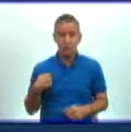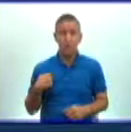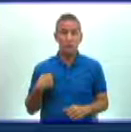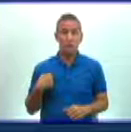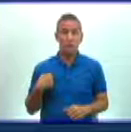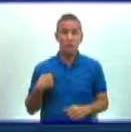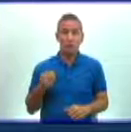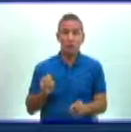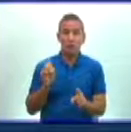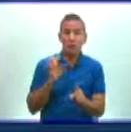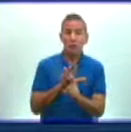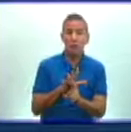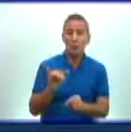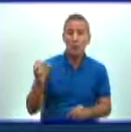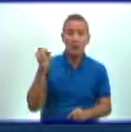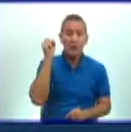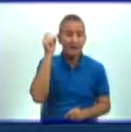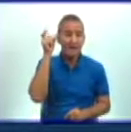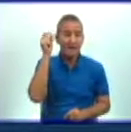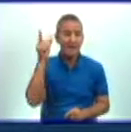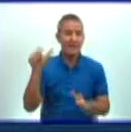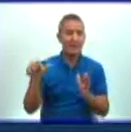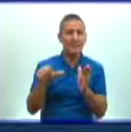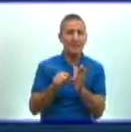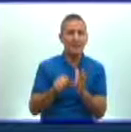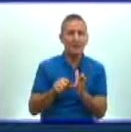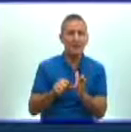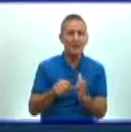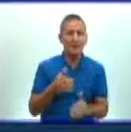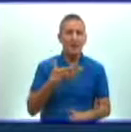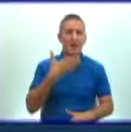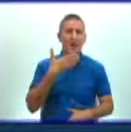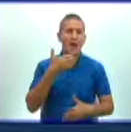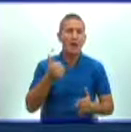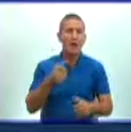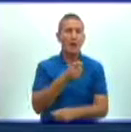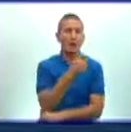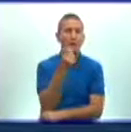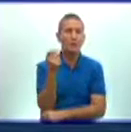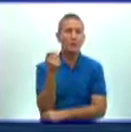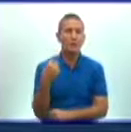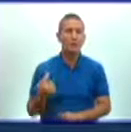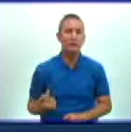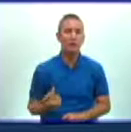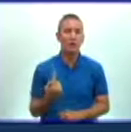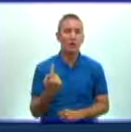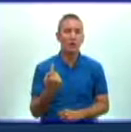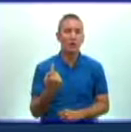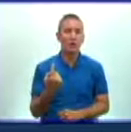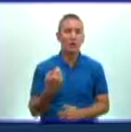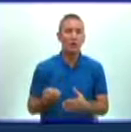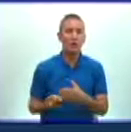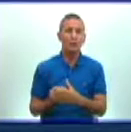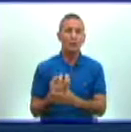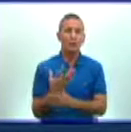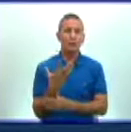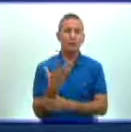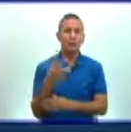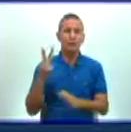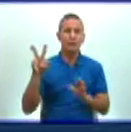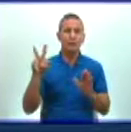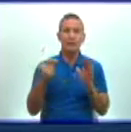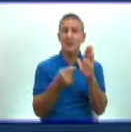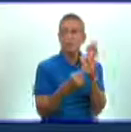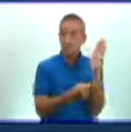esa idea central y digo, el buen maestro es un surtidor de virtudes.